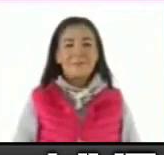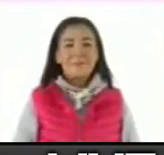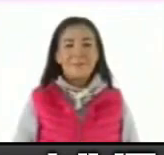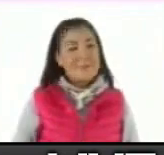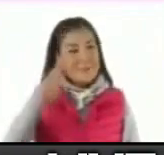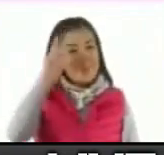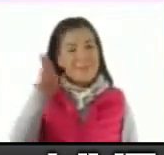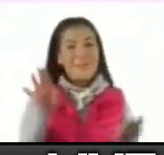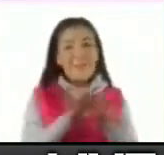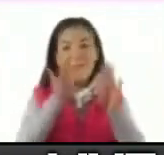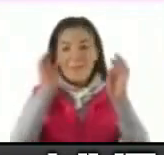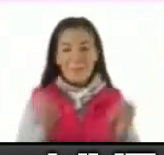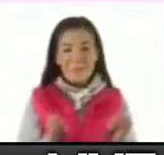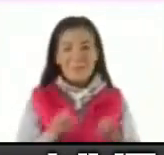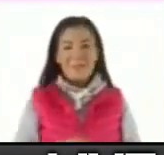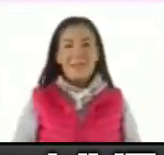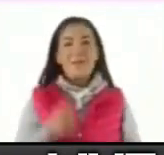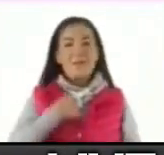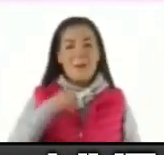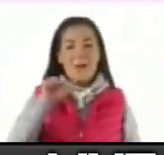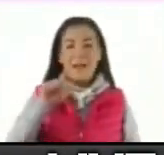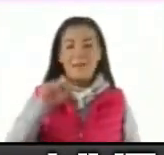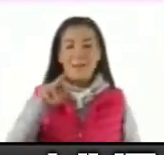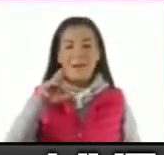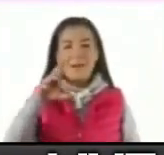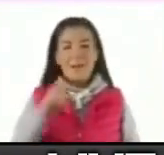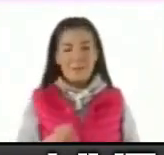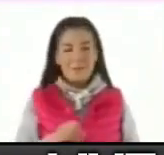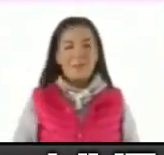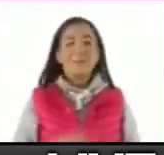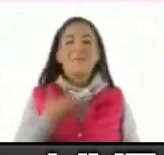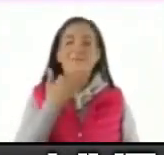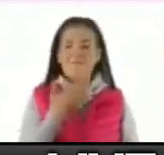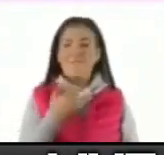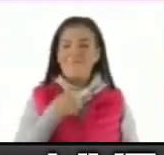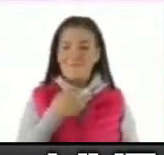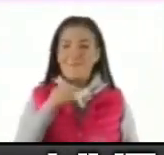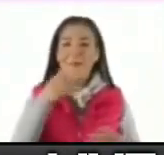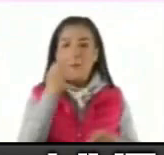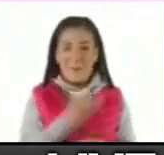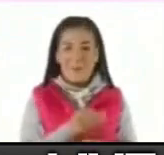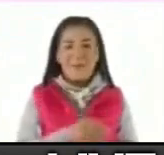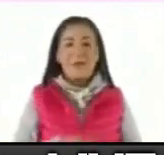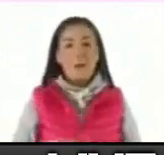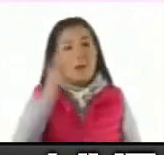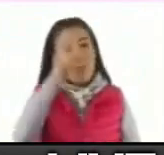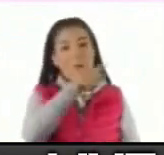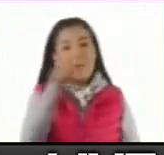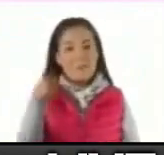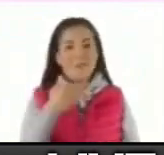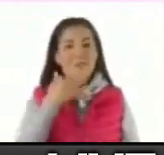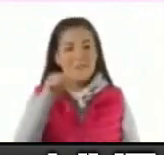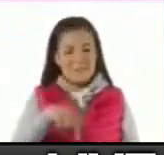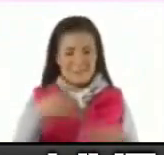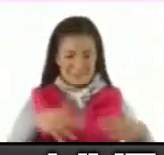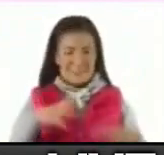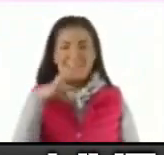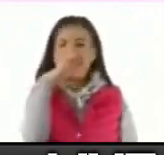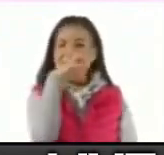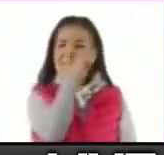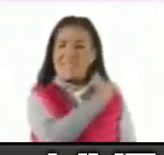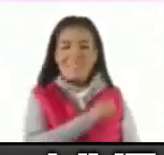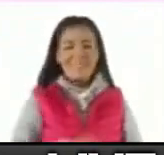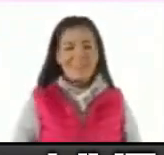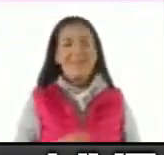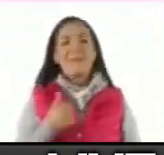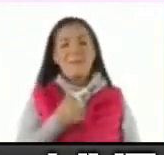¿Cómo están? Soy Álvaro Fernando Calderón Calderón, a sus órdenes. Espero que estén mejor que yo, pues esto está muy caliente.